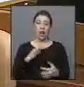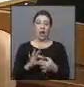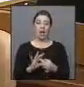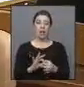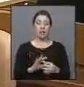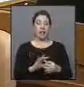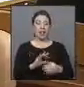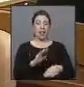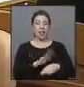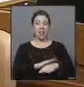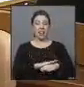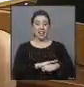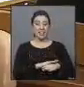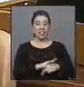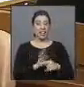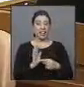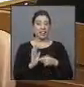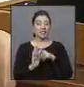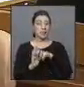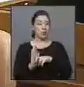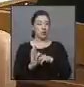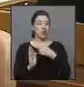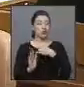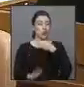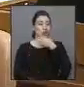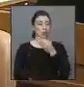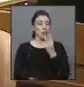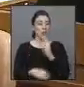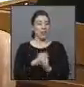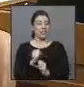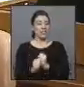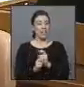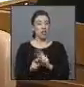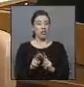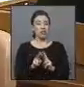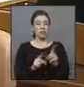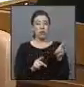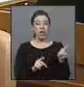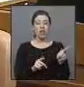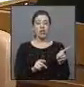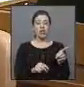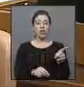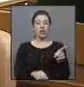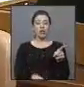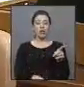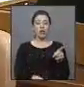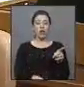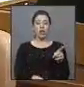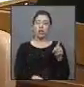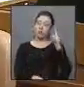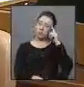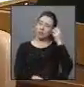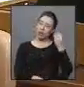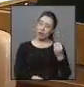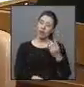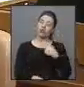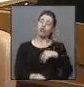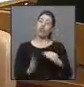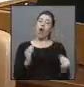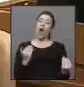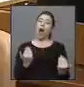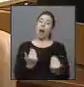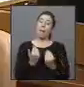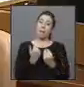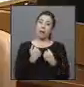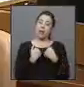agradecer a la derecha que ante una iniciativa que habíamos planteado de que a los tres años revisáramos esto, tuvieron la sensatez de acompañarnos